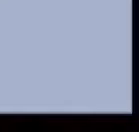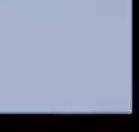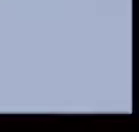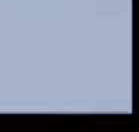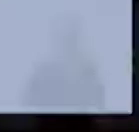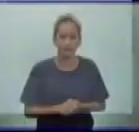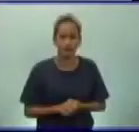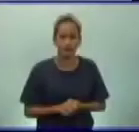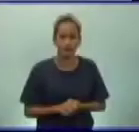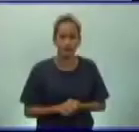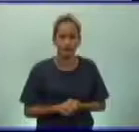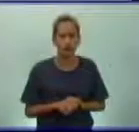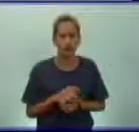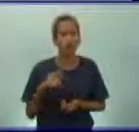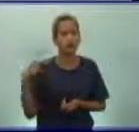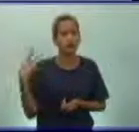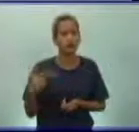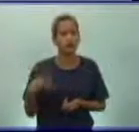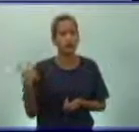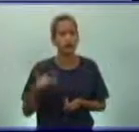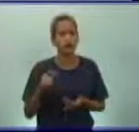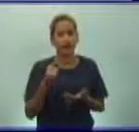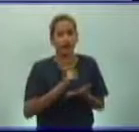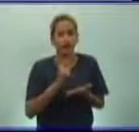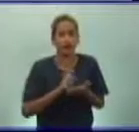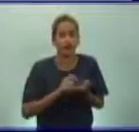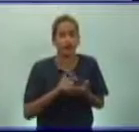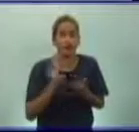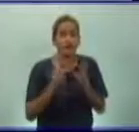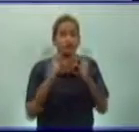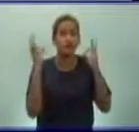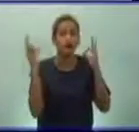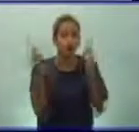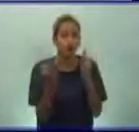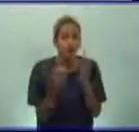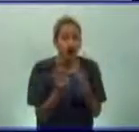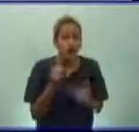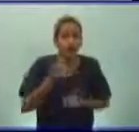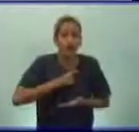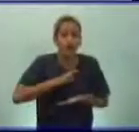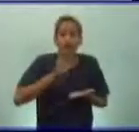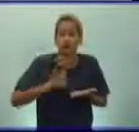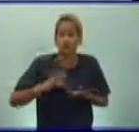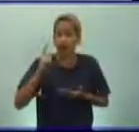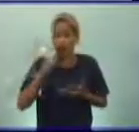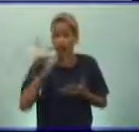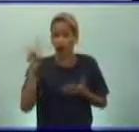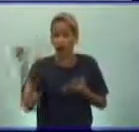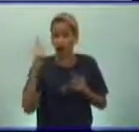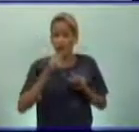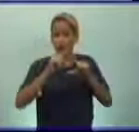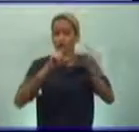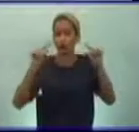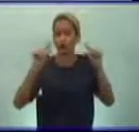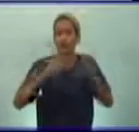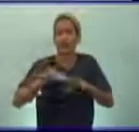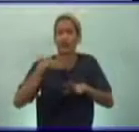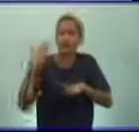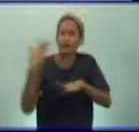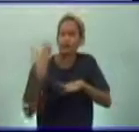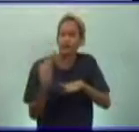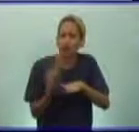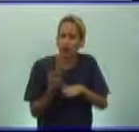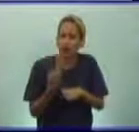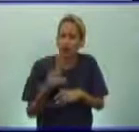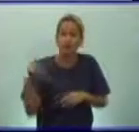En cuanto a la práctica caligráfica, familiares, escriban esta oración para que después ellos la copien con su